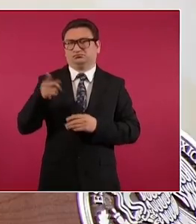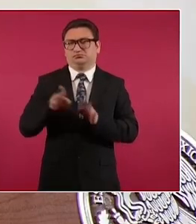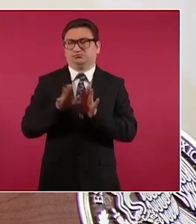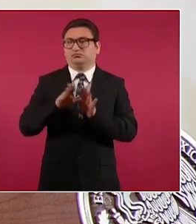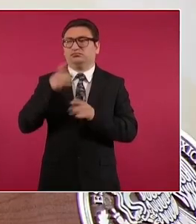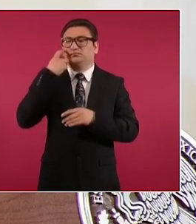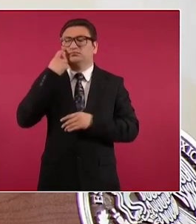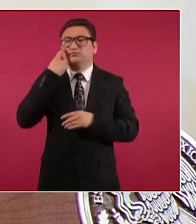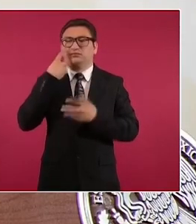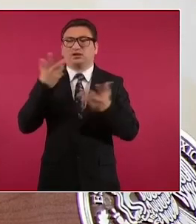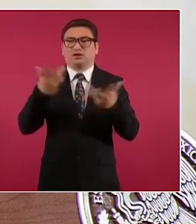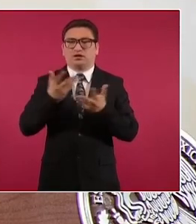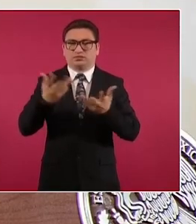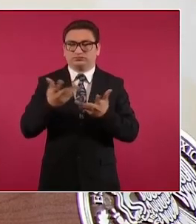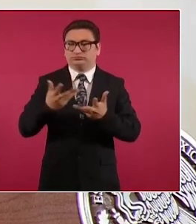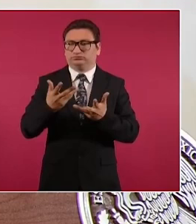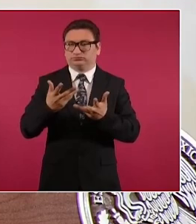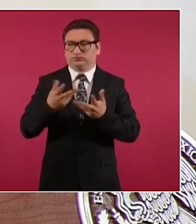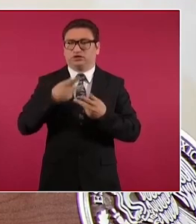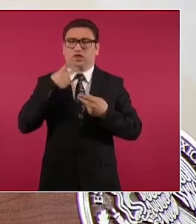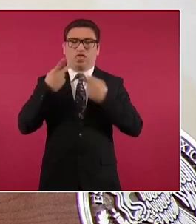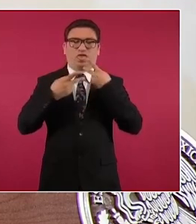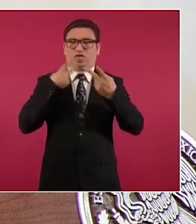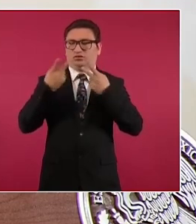hechos, no palabras.